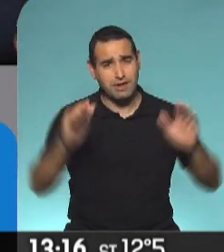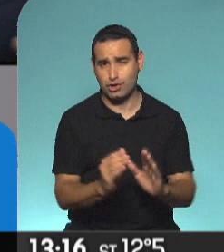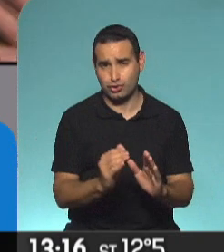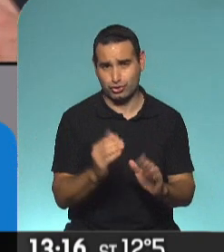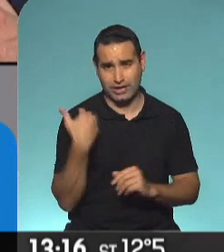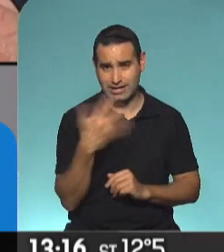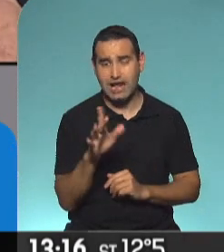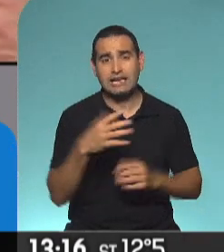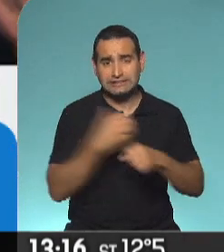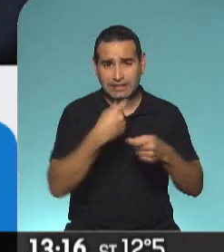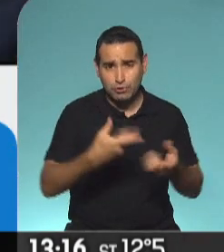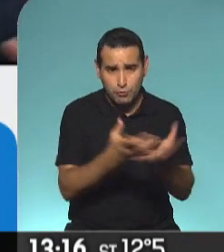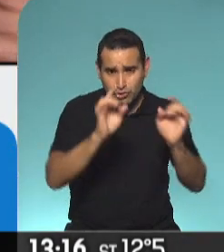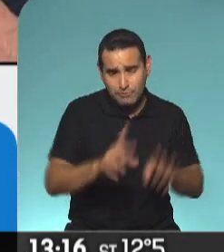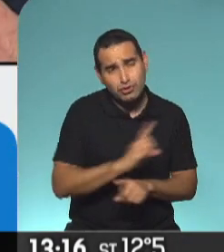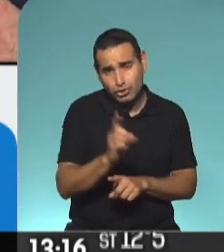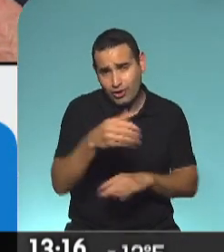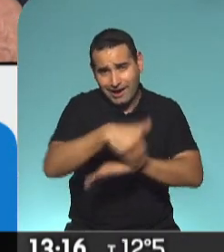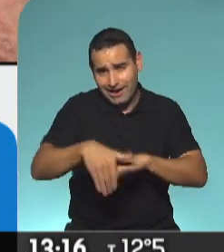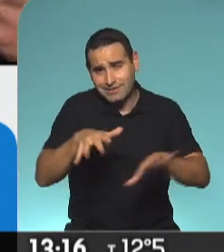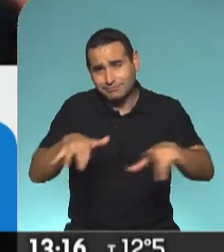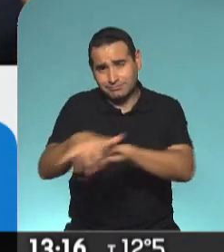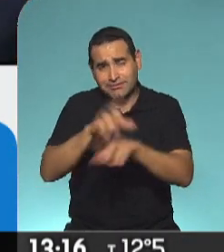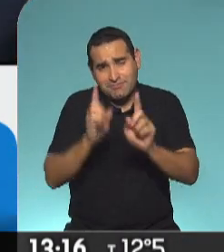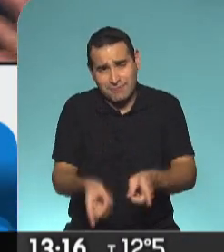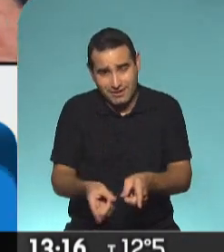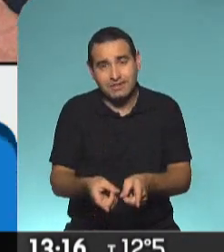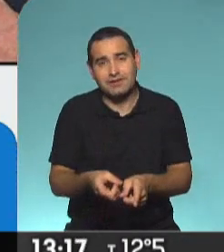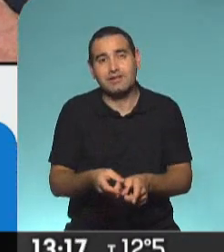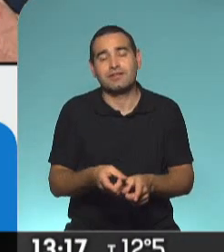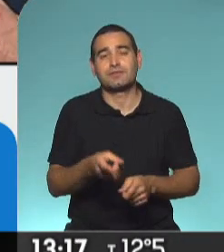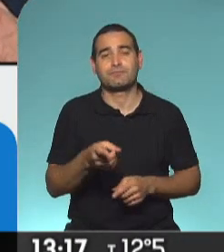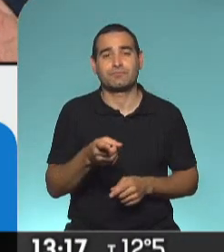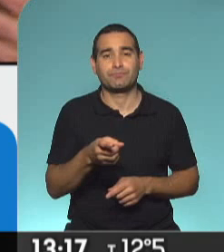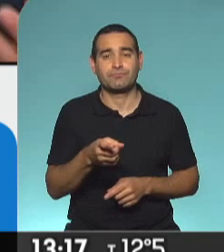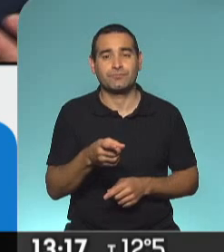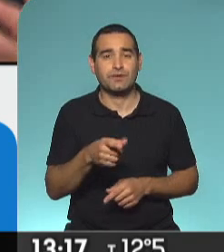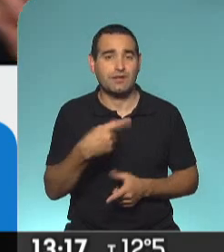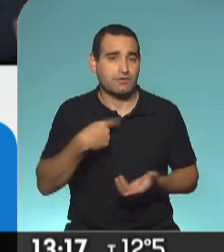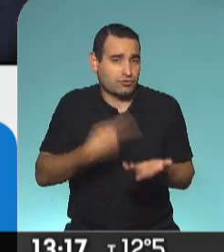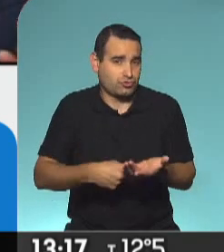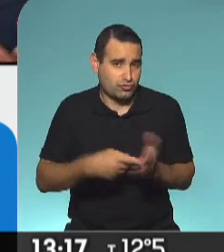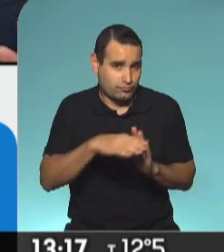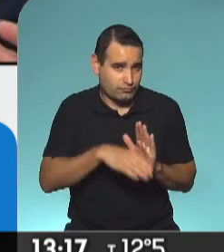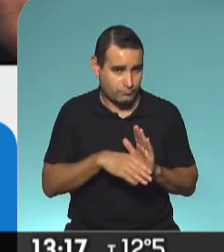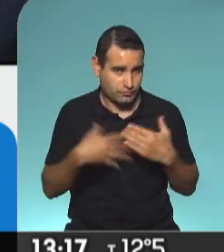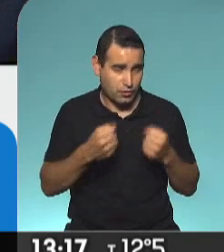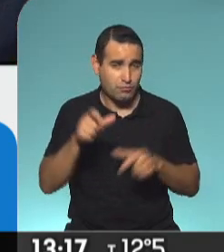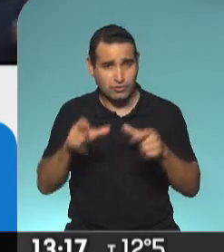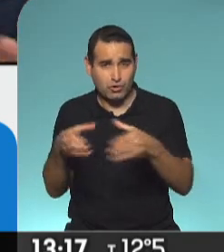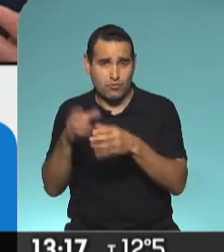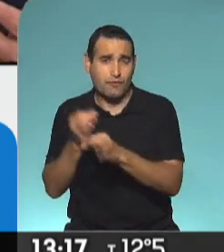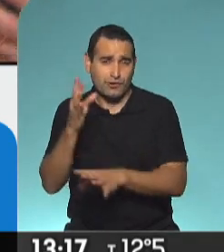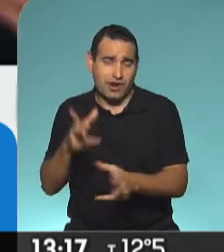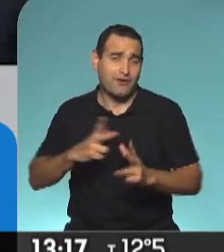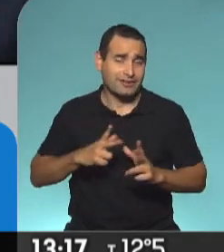no solamente en el transporte público porque entendemos que lo entienden así las medidas las medidas sanitarios sanitaristas que así